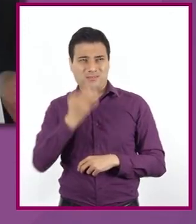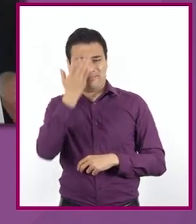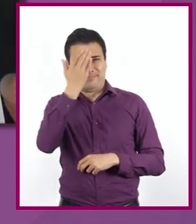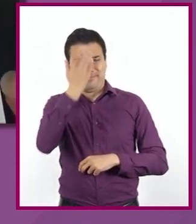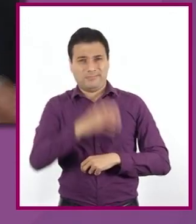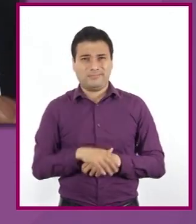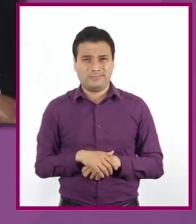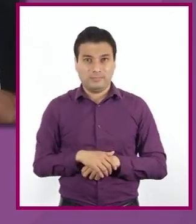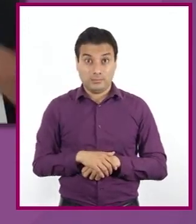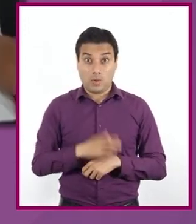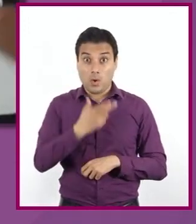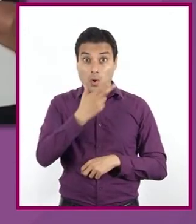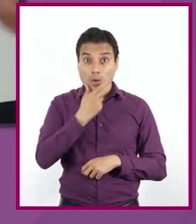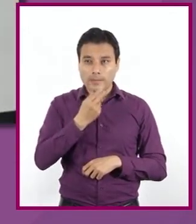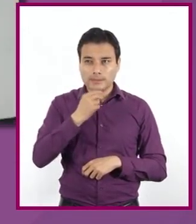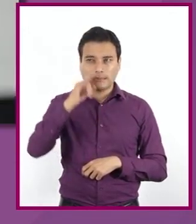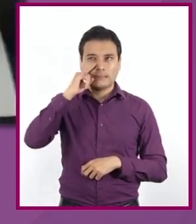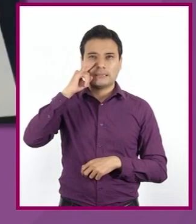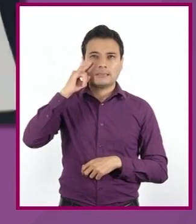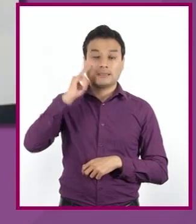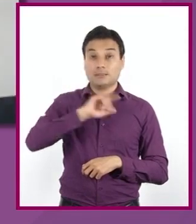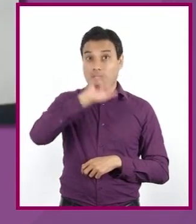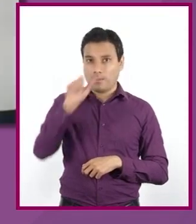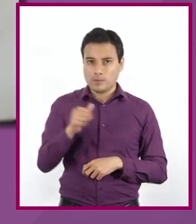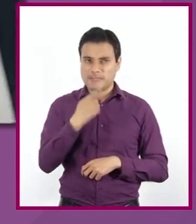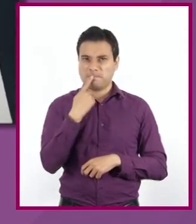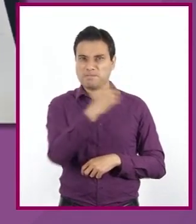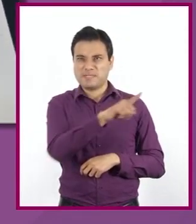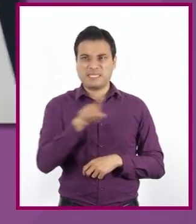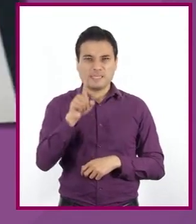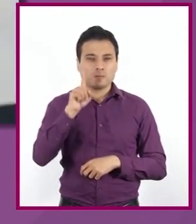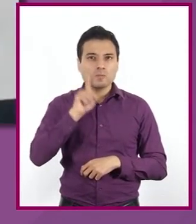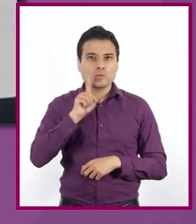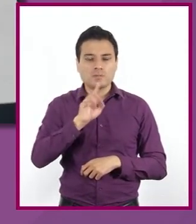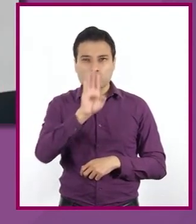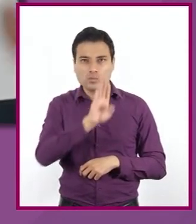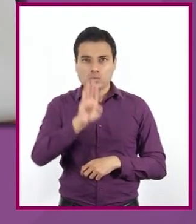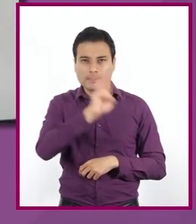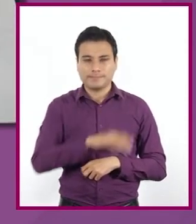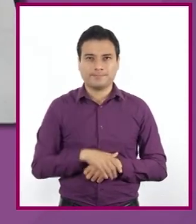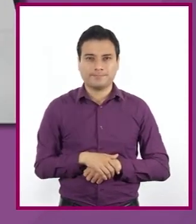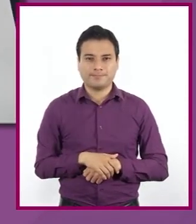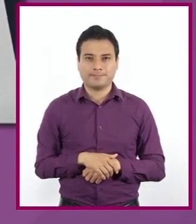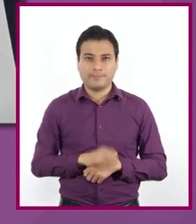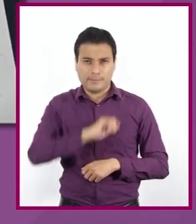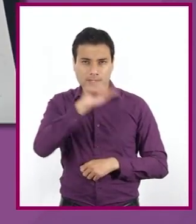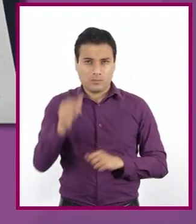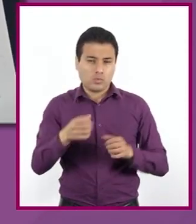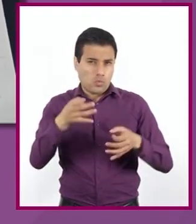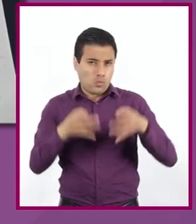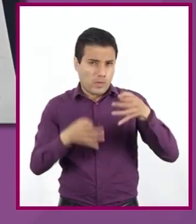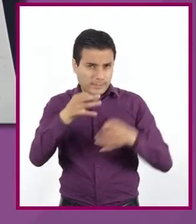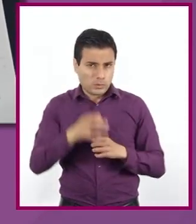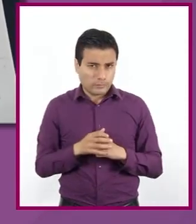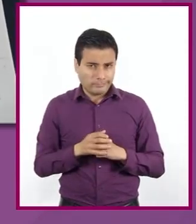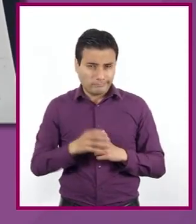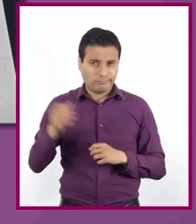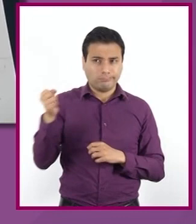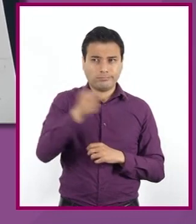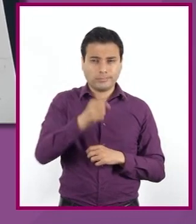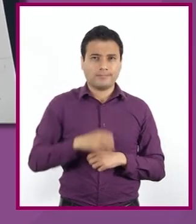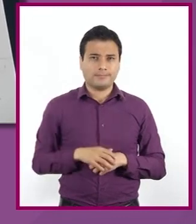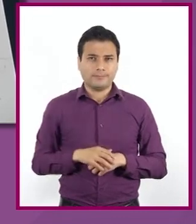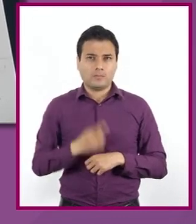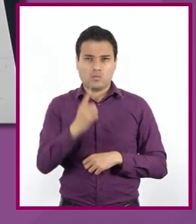al sentir su rechazo, la acusa de ser una bruja. En el juicio es juzgada por un jurado de la